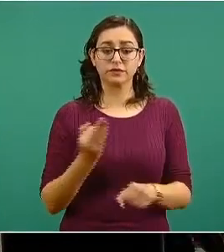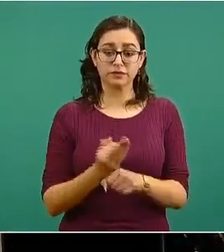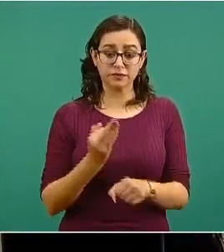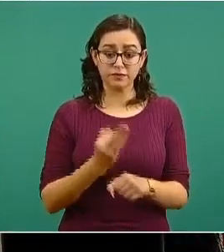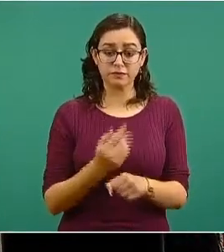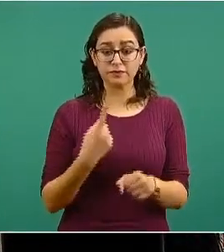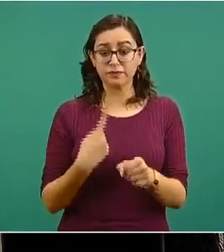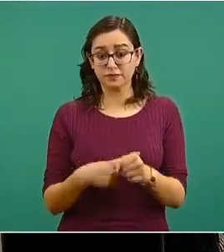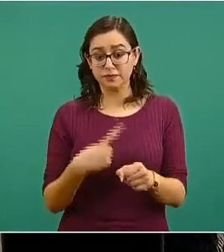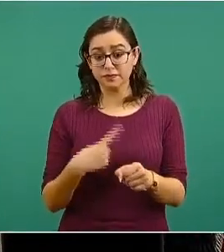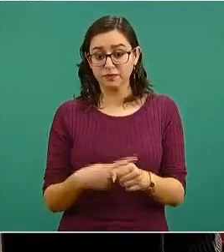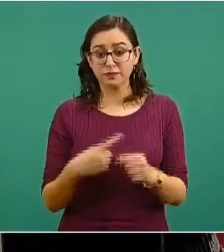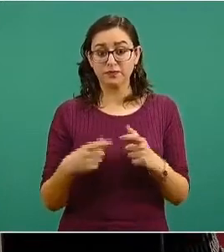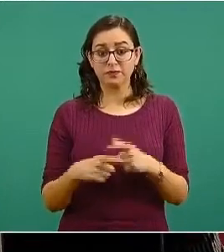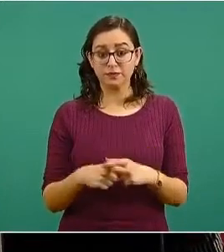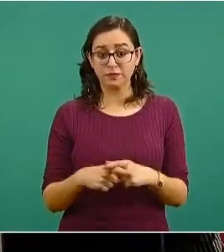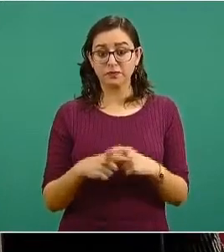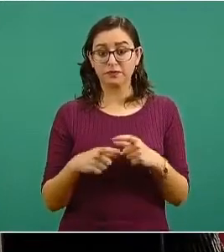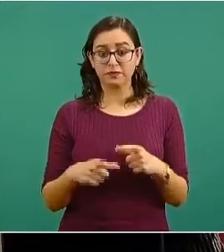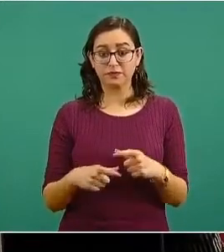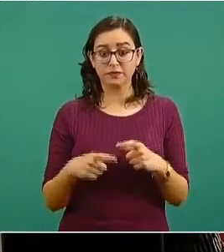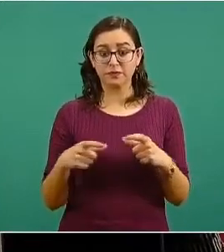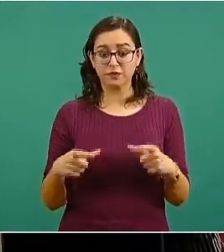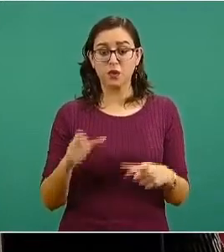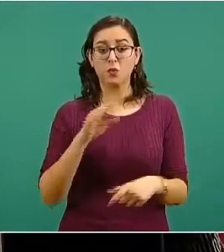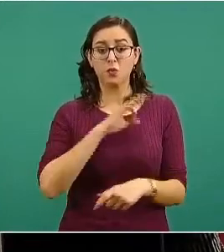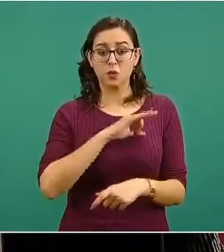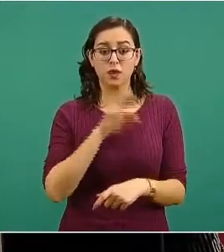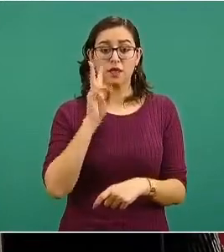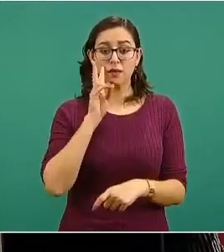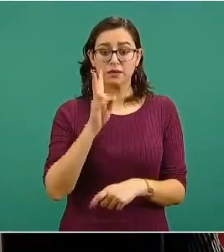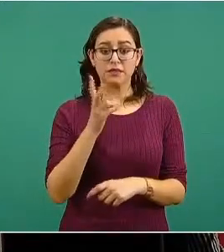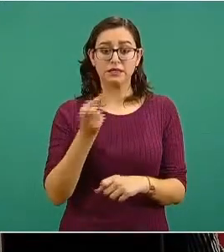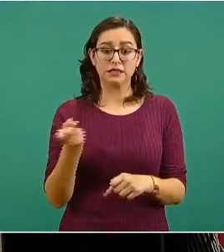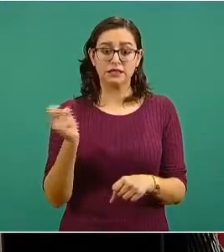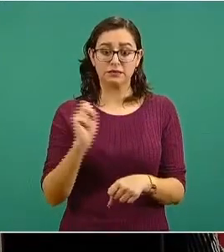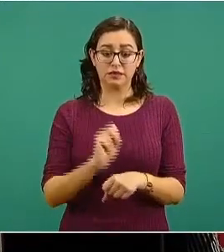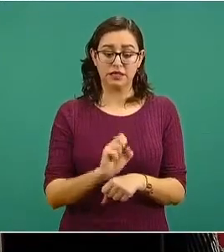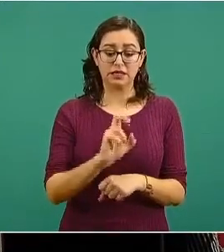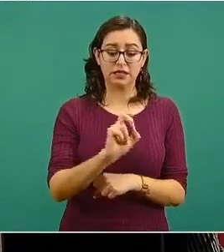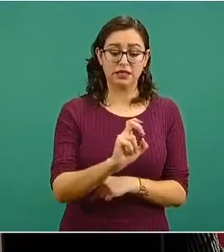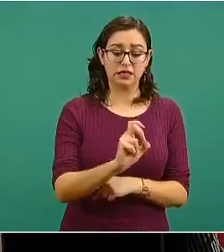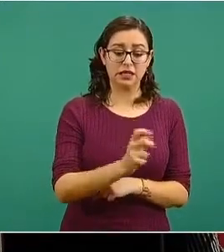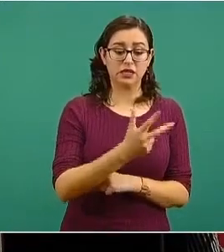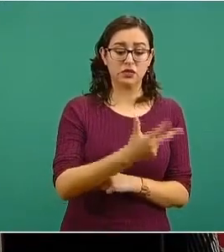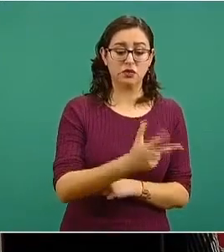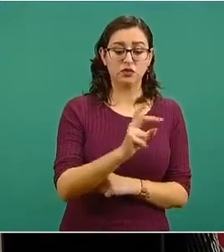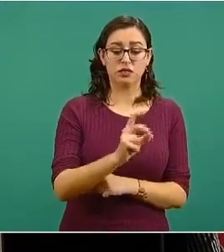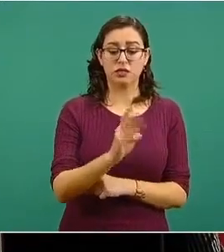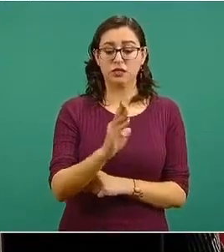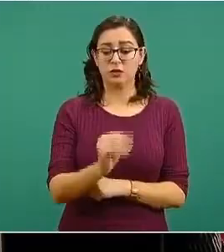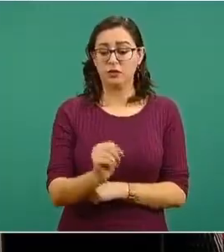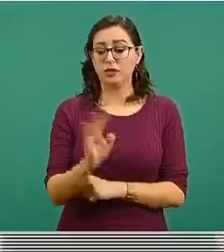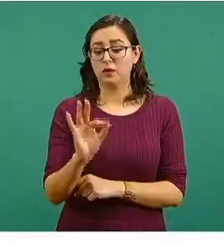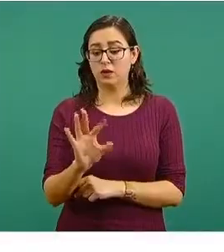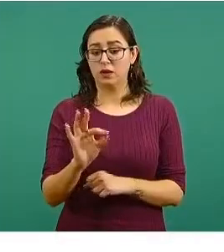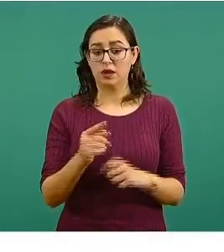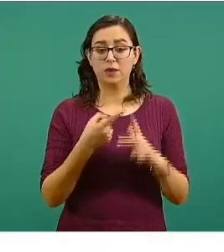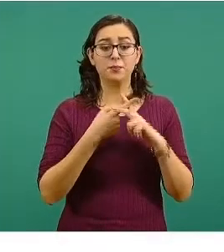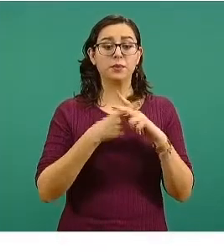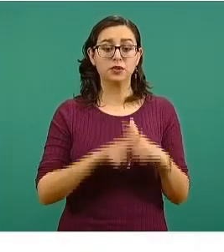casos se nota a partir de la semana 38, 39, 40, que es